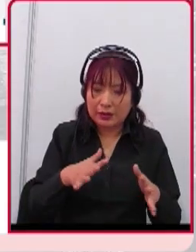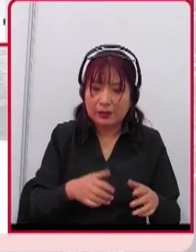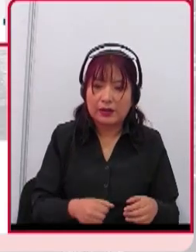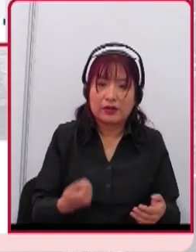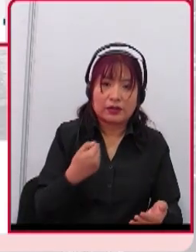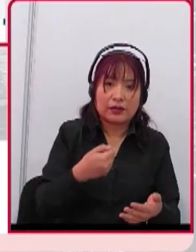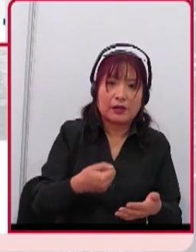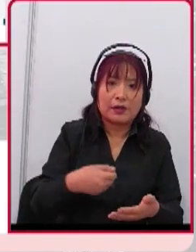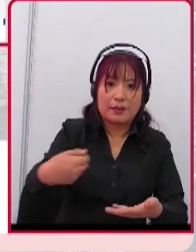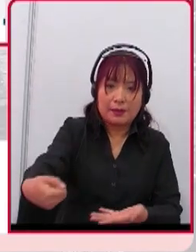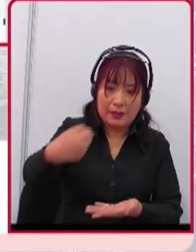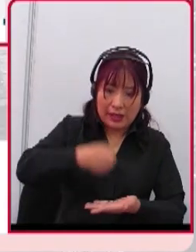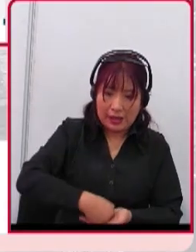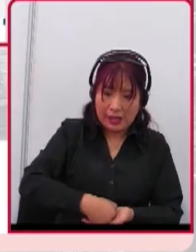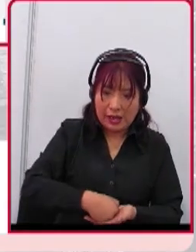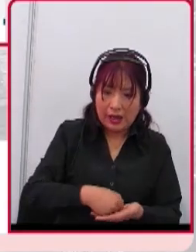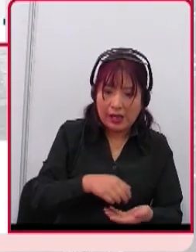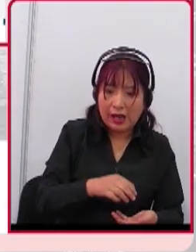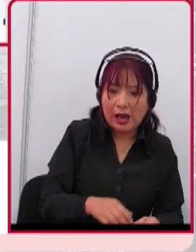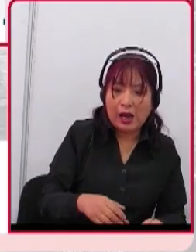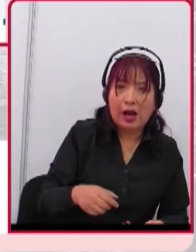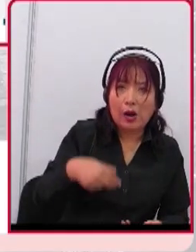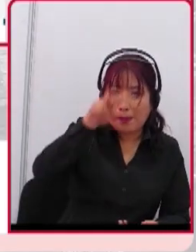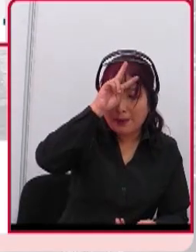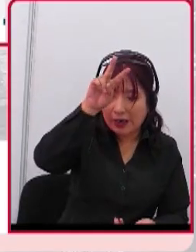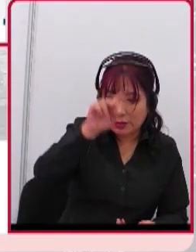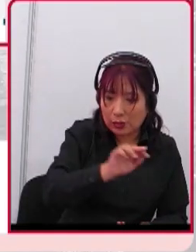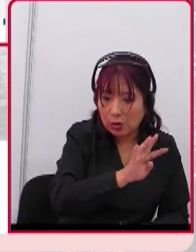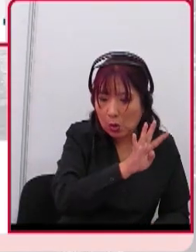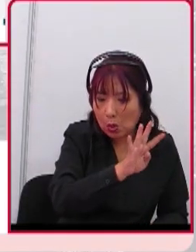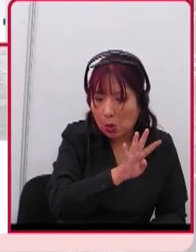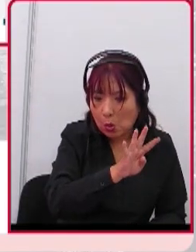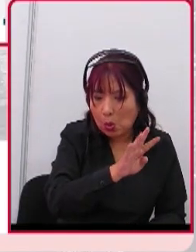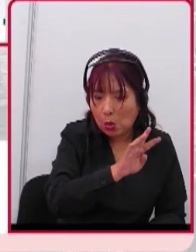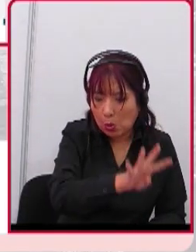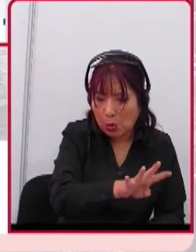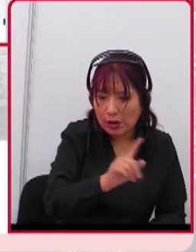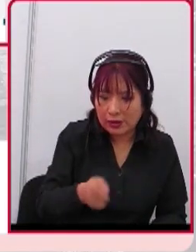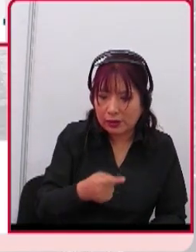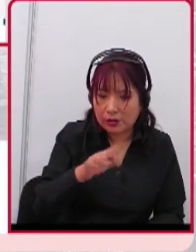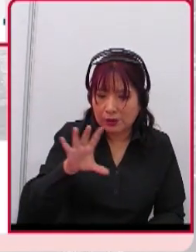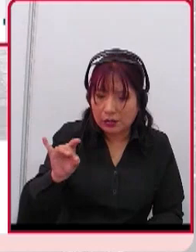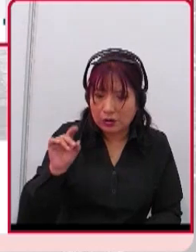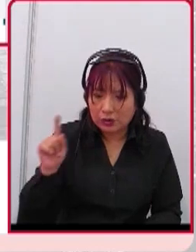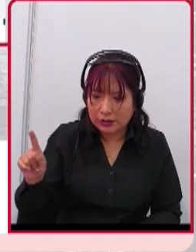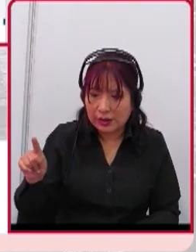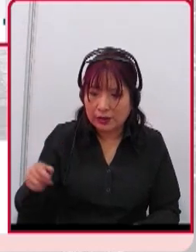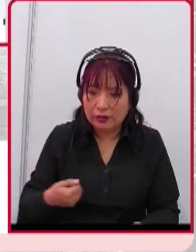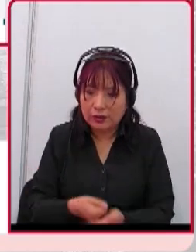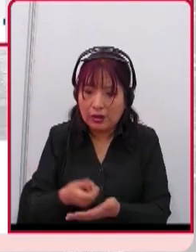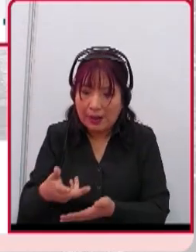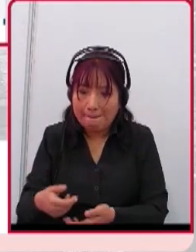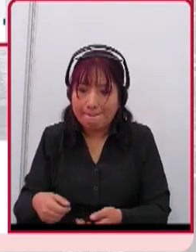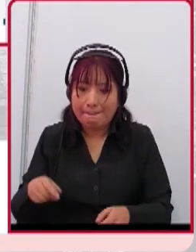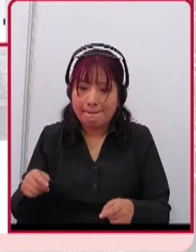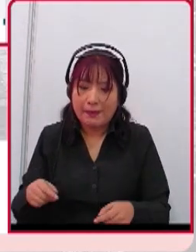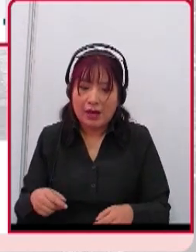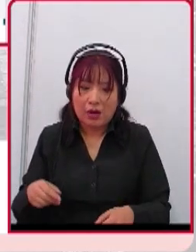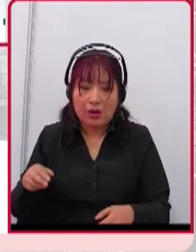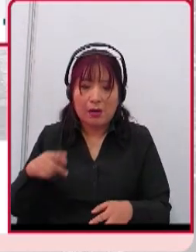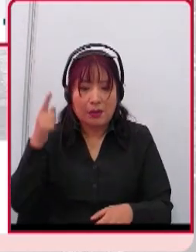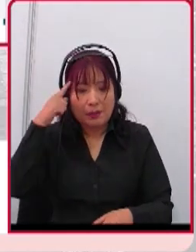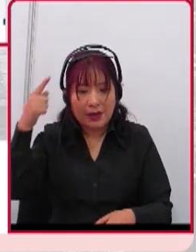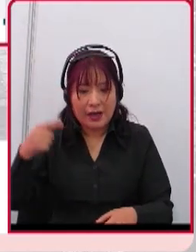4.81 millones en recaudación fiscal, un aumento de 1.56 millones en transferencias a las regiones al cabo de 5 años, y